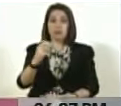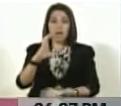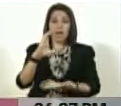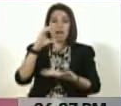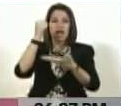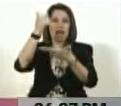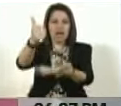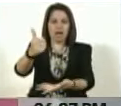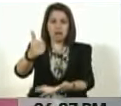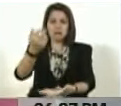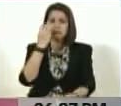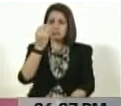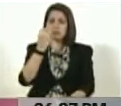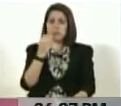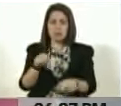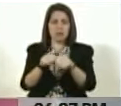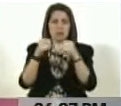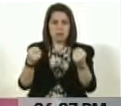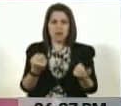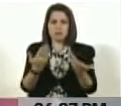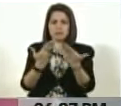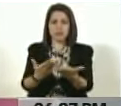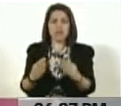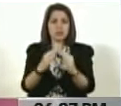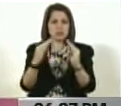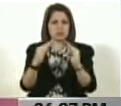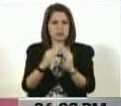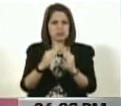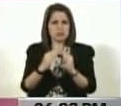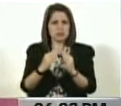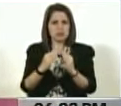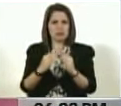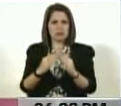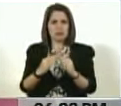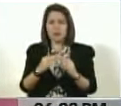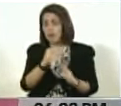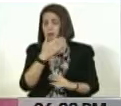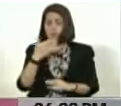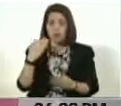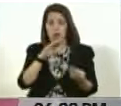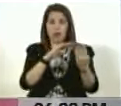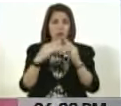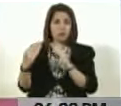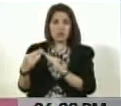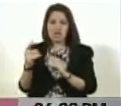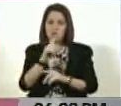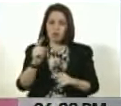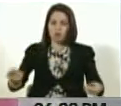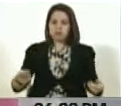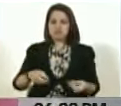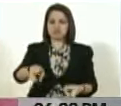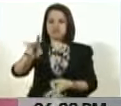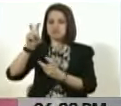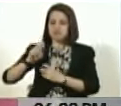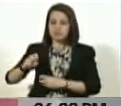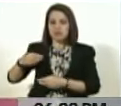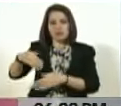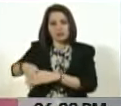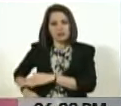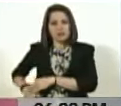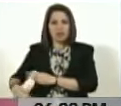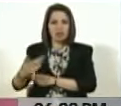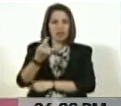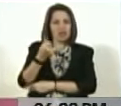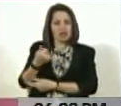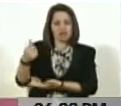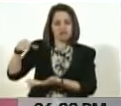panadería busca que el pan tribute al poder local, tribute a la comunidad y no tribute a los bolsillos de un capitalista. Por eso